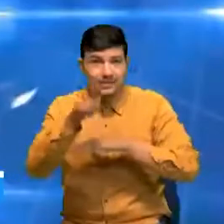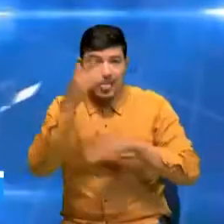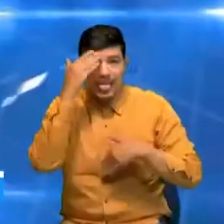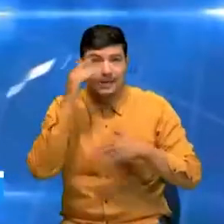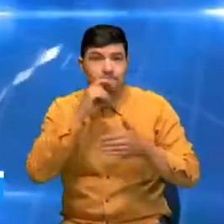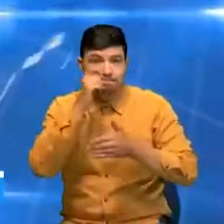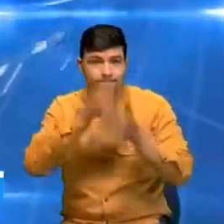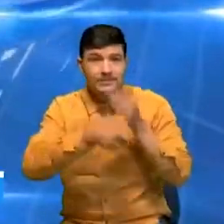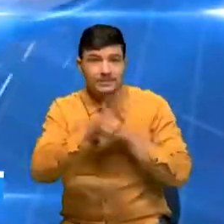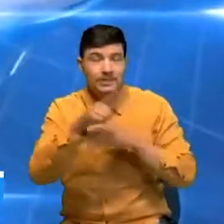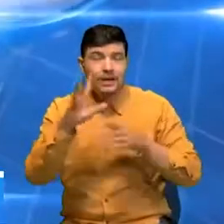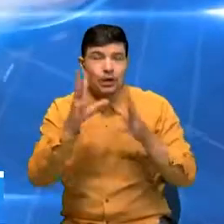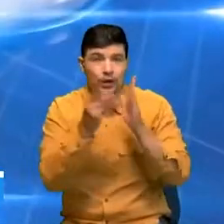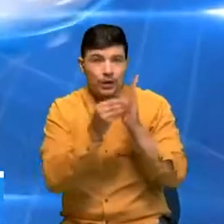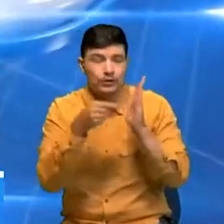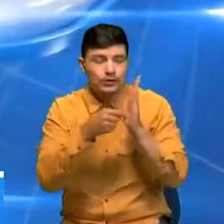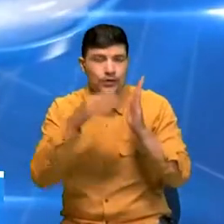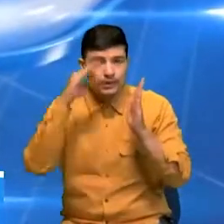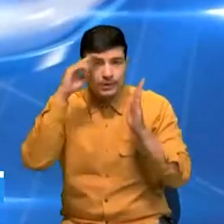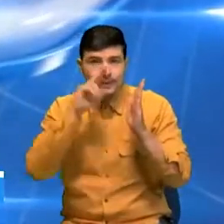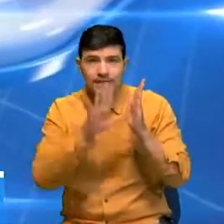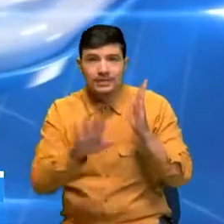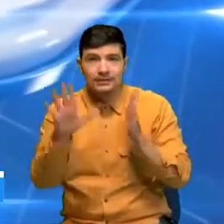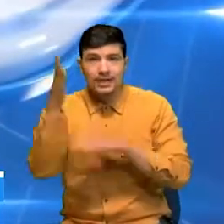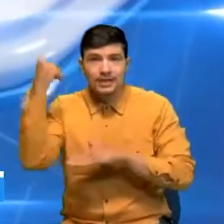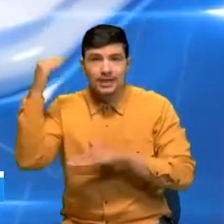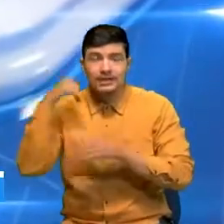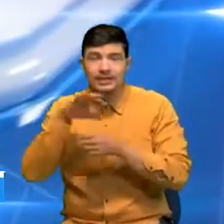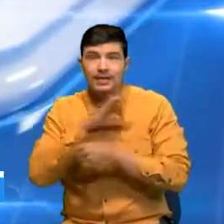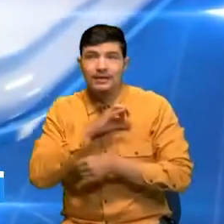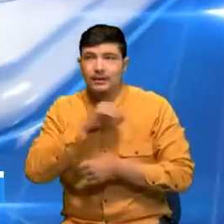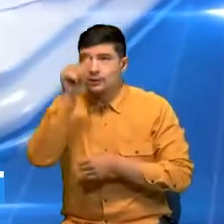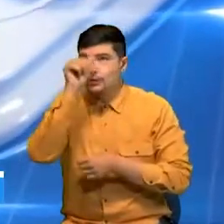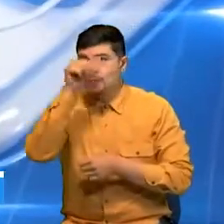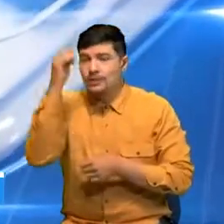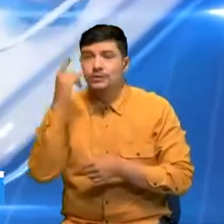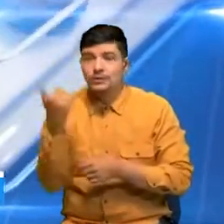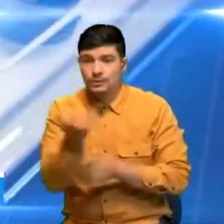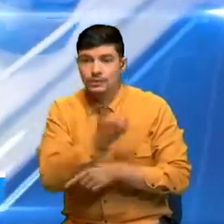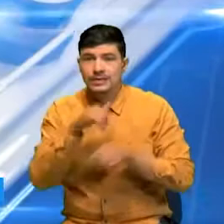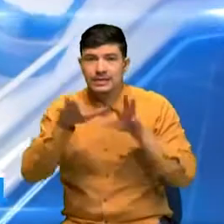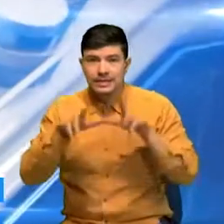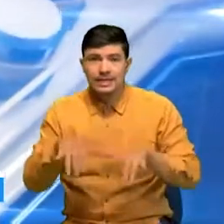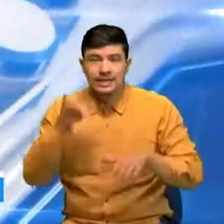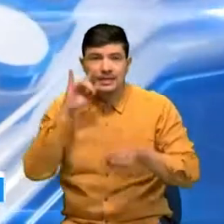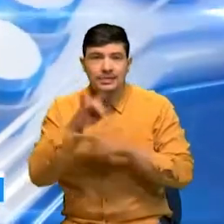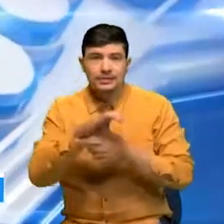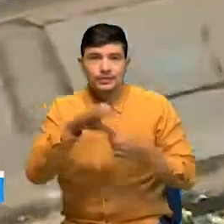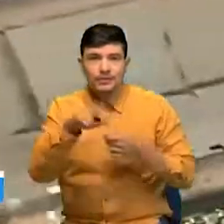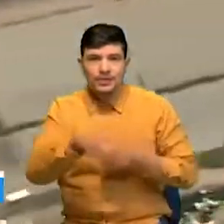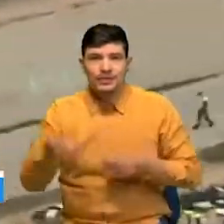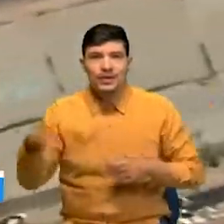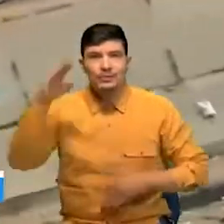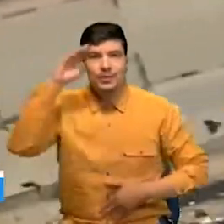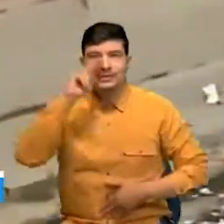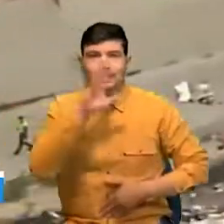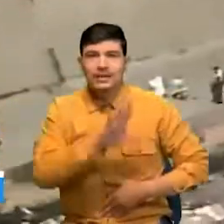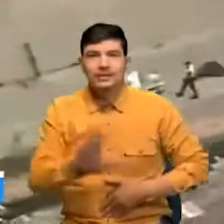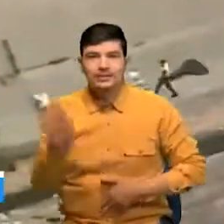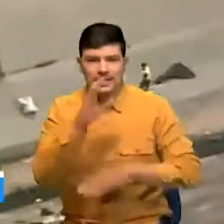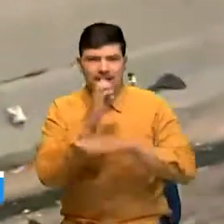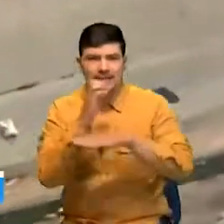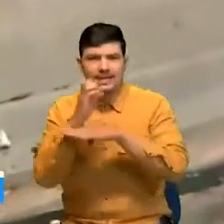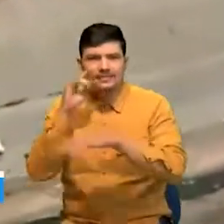son constantes específicamente los fines de semana esta situación ha generado que la secretaria de seguridad ciudadana policía y demás dependencias busquen estrategias